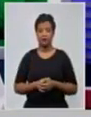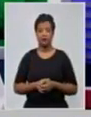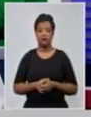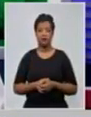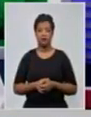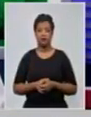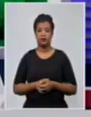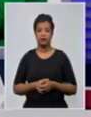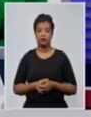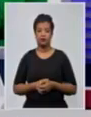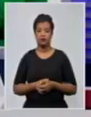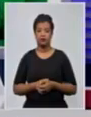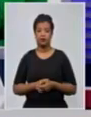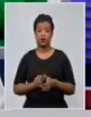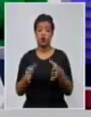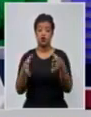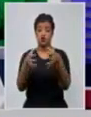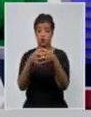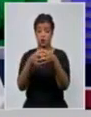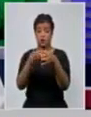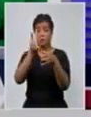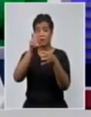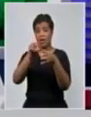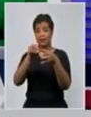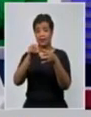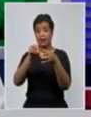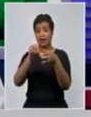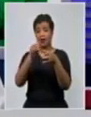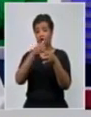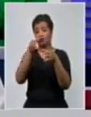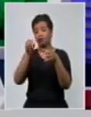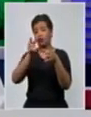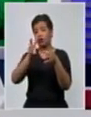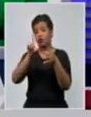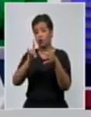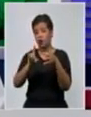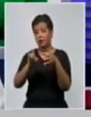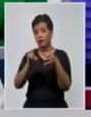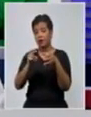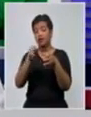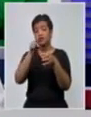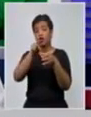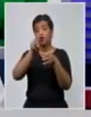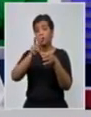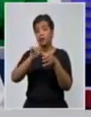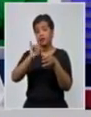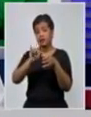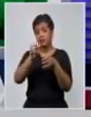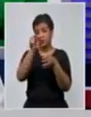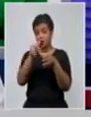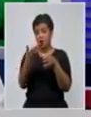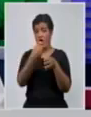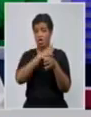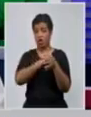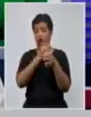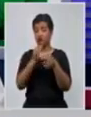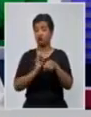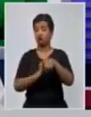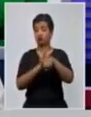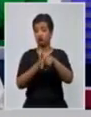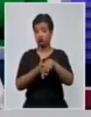De 20 a 39 años de edad, 126 personas en el día de ayer con COVID-19,